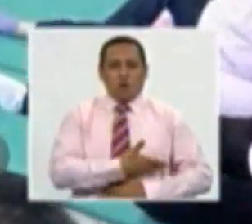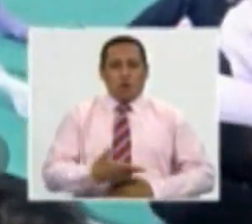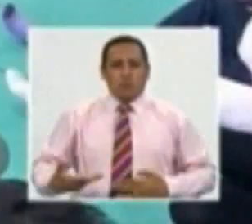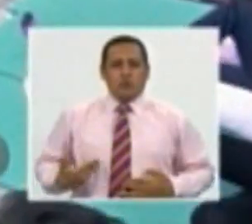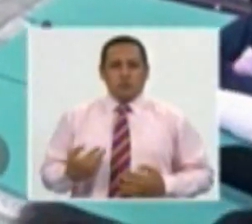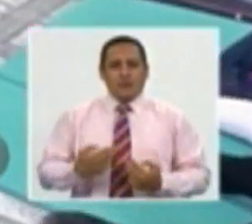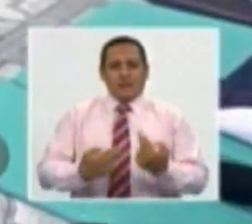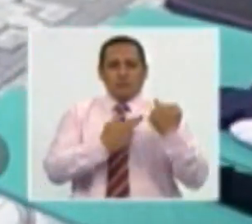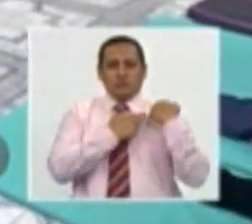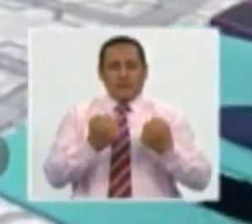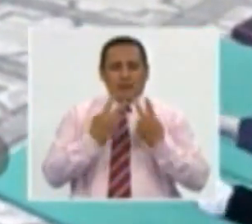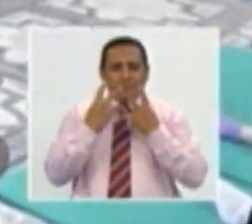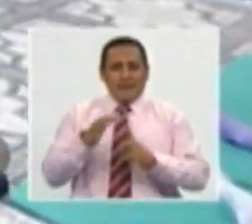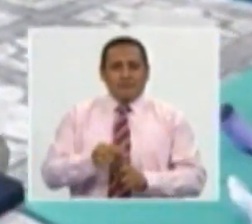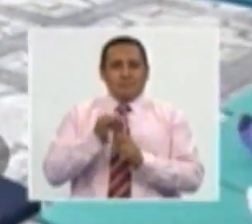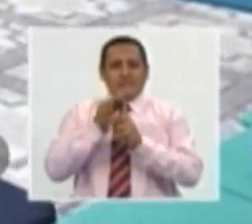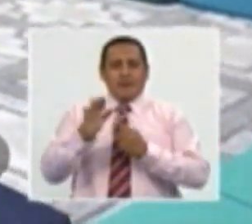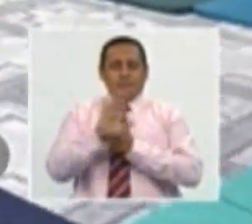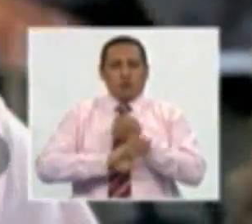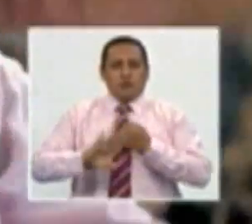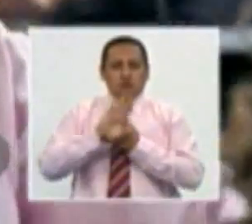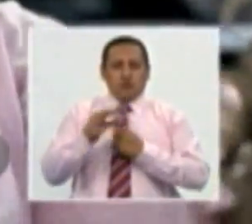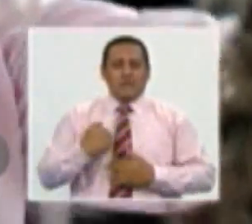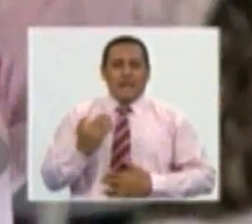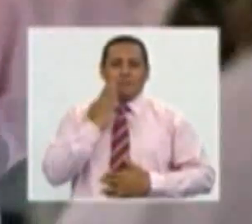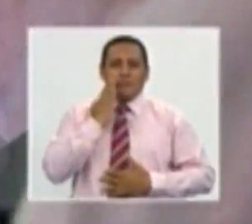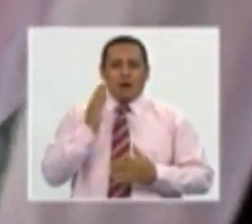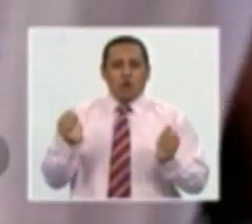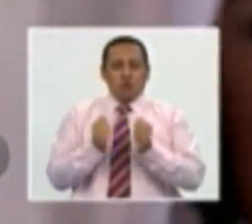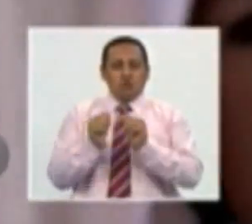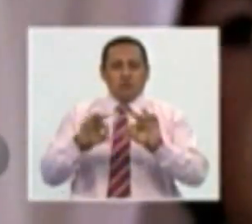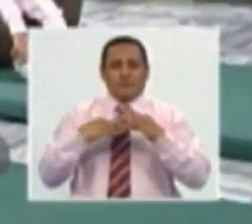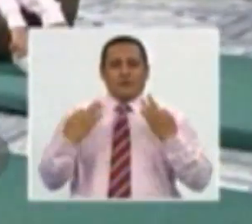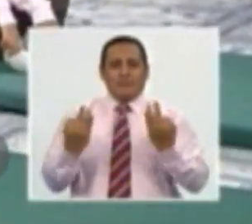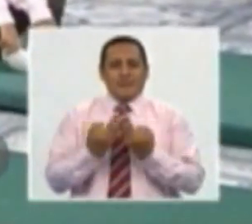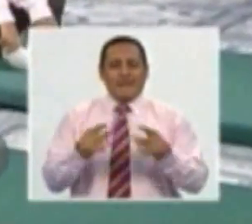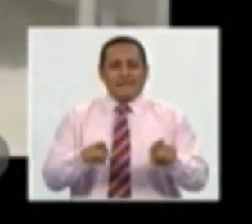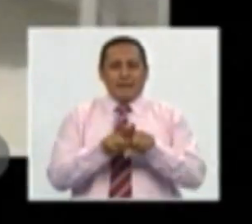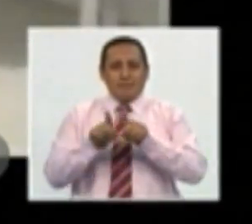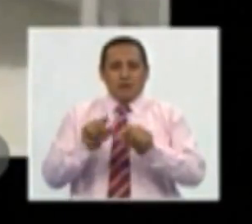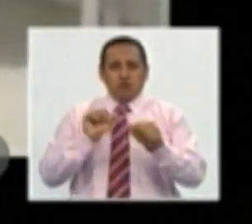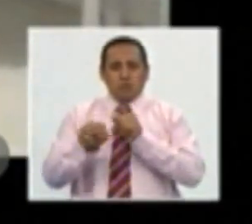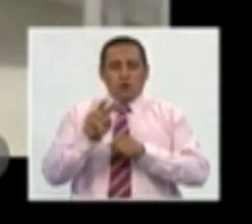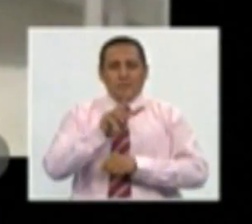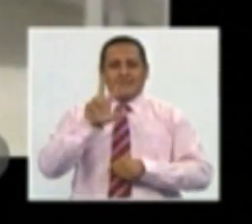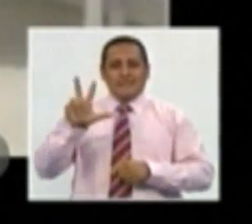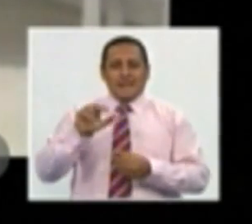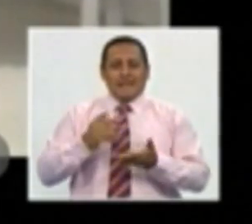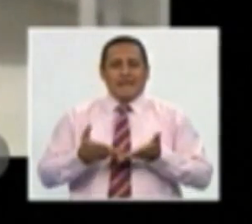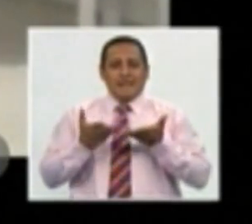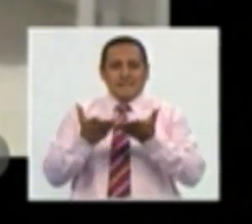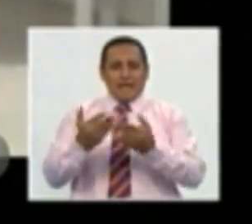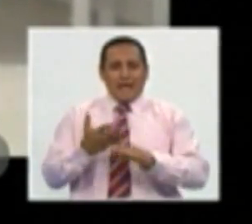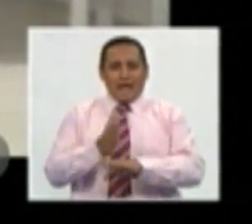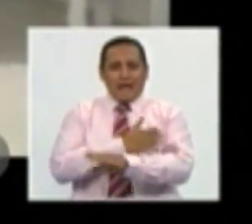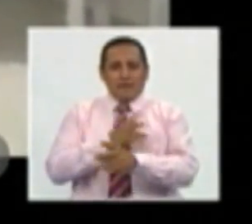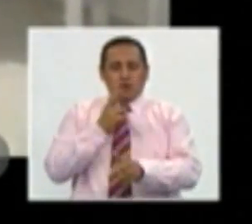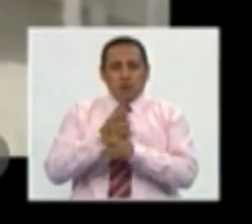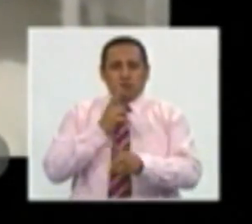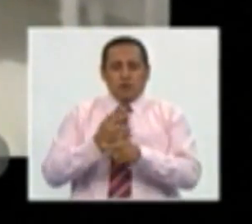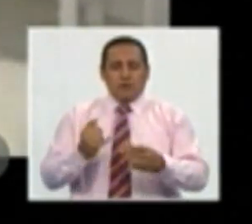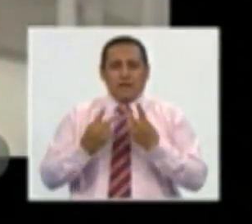Estado un deber de especial protección de la madre y de la familia, y del artículo 23 que reproduce esta